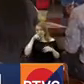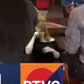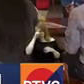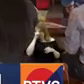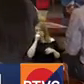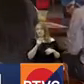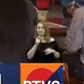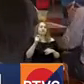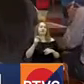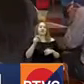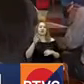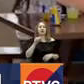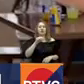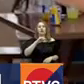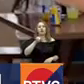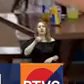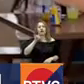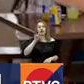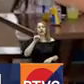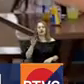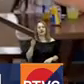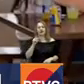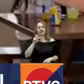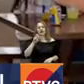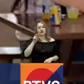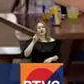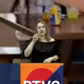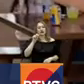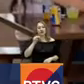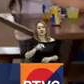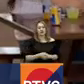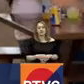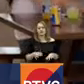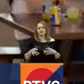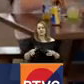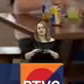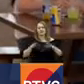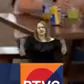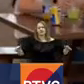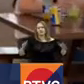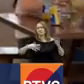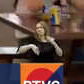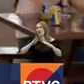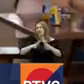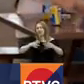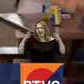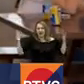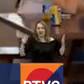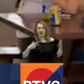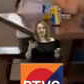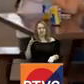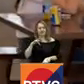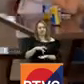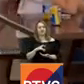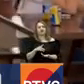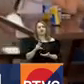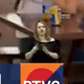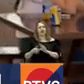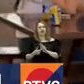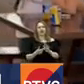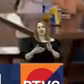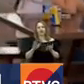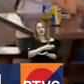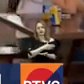se le hizo al maestro wang farfán es la tarima más grande en la que uno se puede subir a brindar las canciones